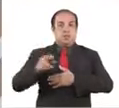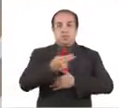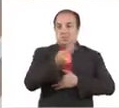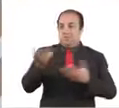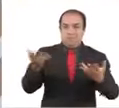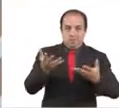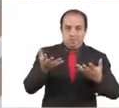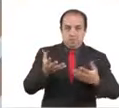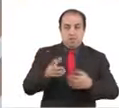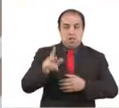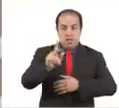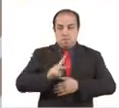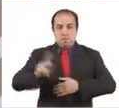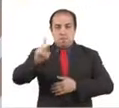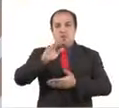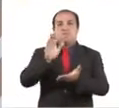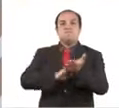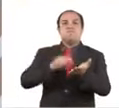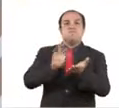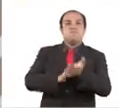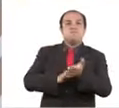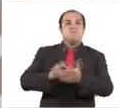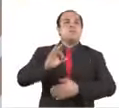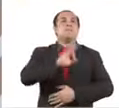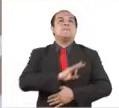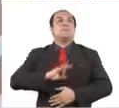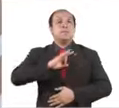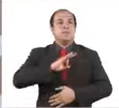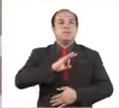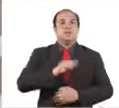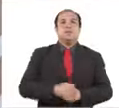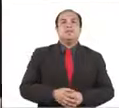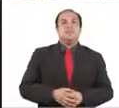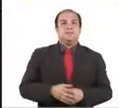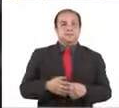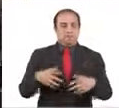ciudadanía se los demande. Muchas felicidades.